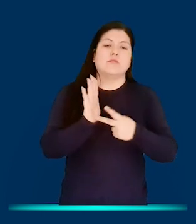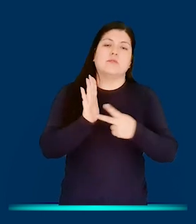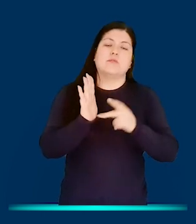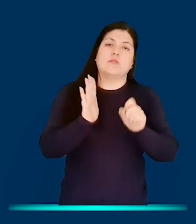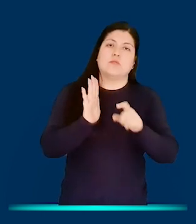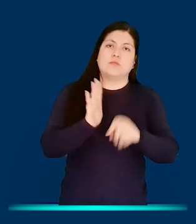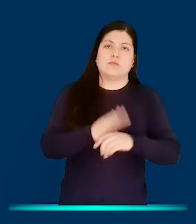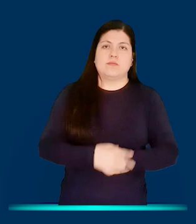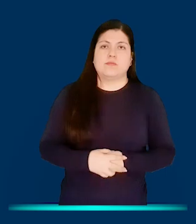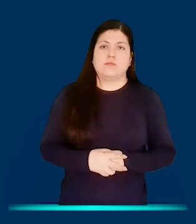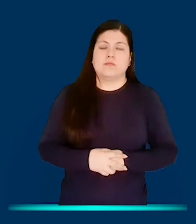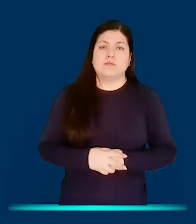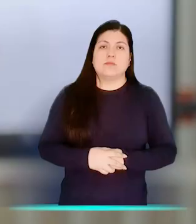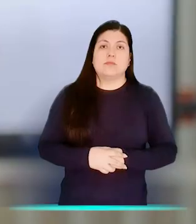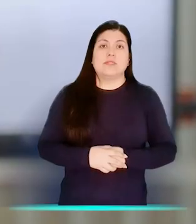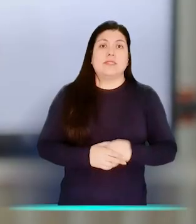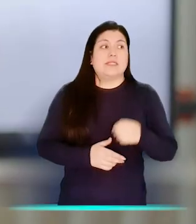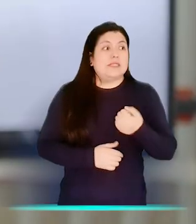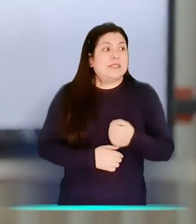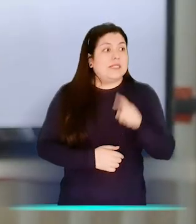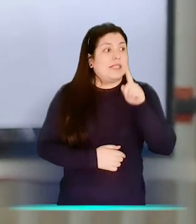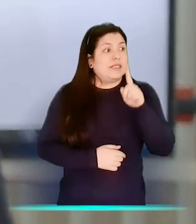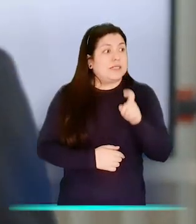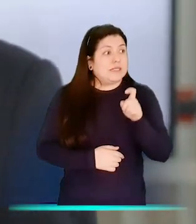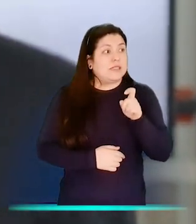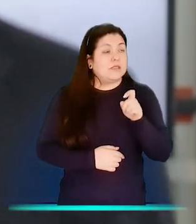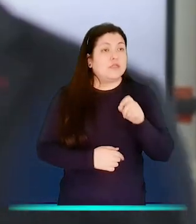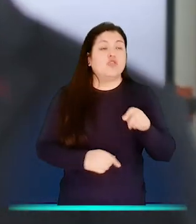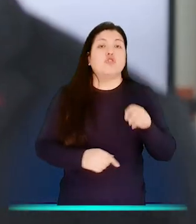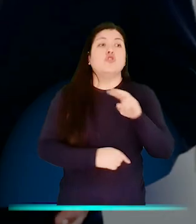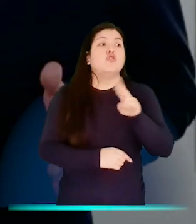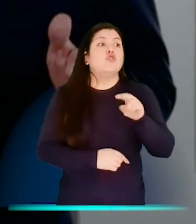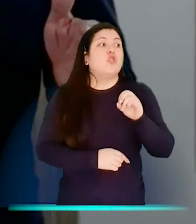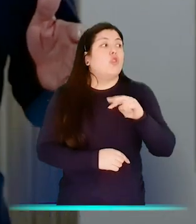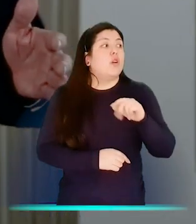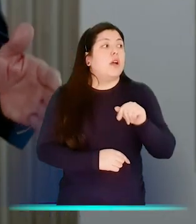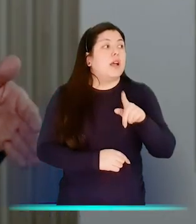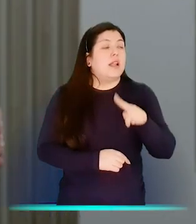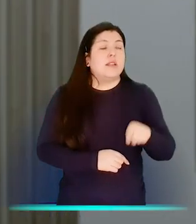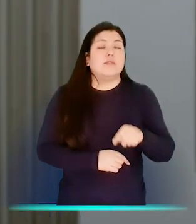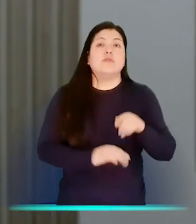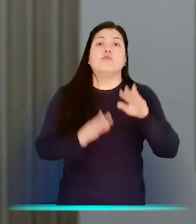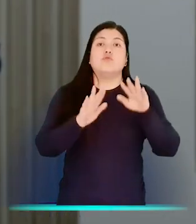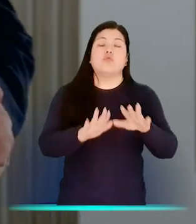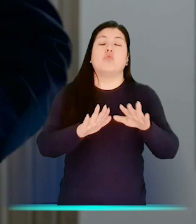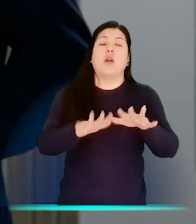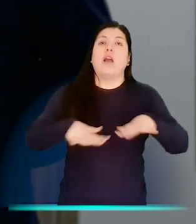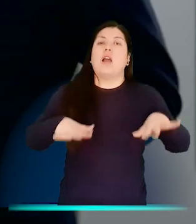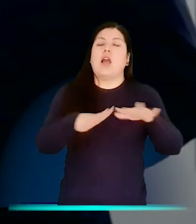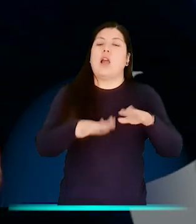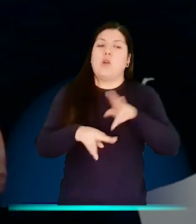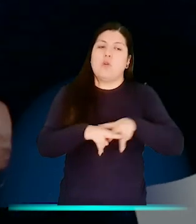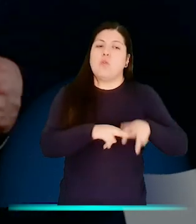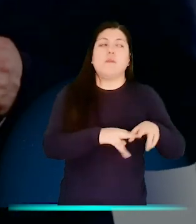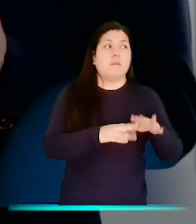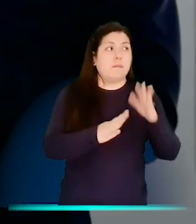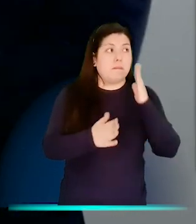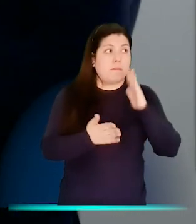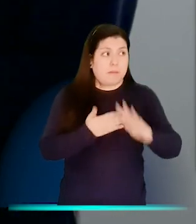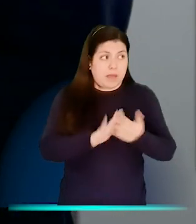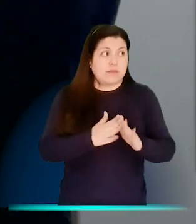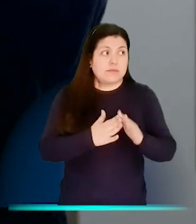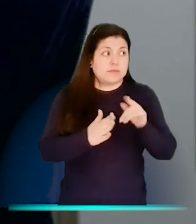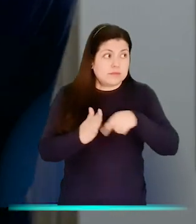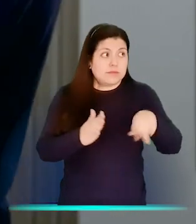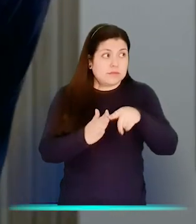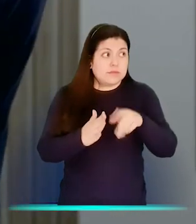Ley 1475 de 2011. Doctor Leiva, son 16 zonas de estas elecciones de las curules de paz. En